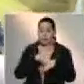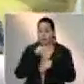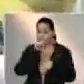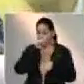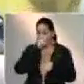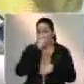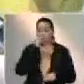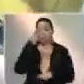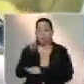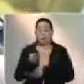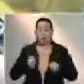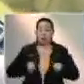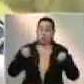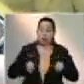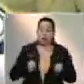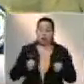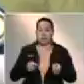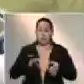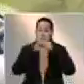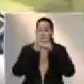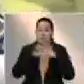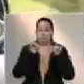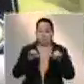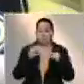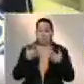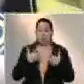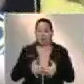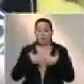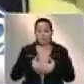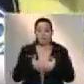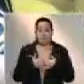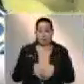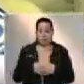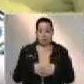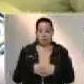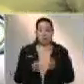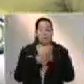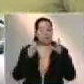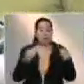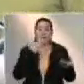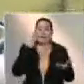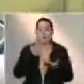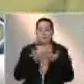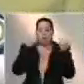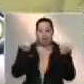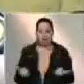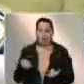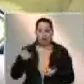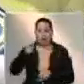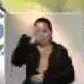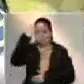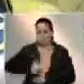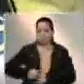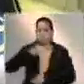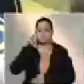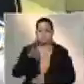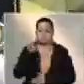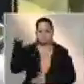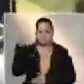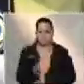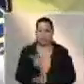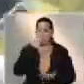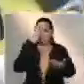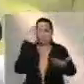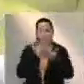iba por la cadena Cada. Somos la misma empresa. Ministro Samán, le exijo como ciudadana de este país que venga a dar